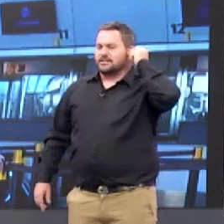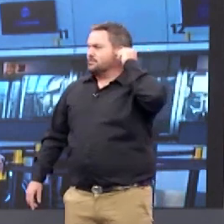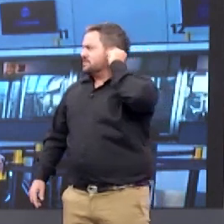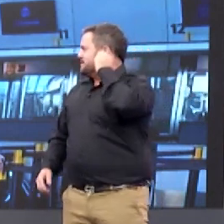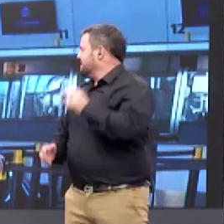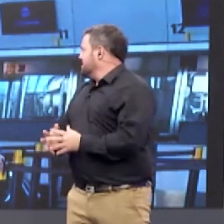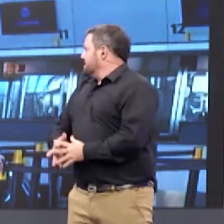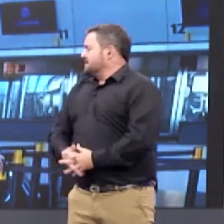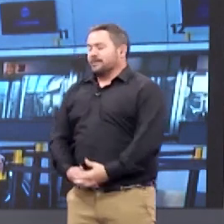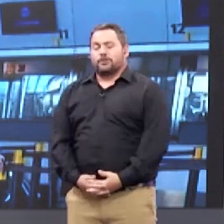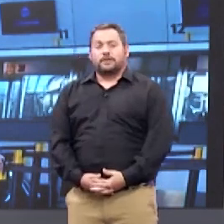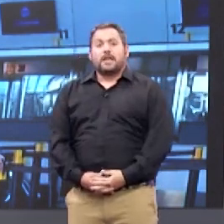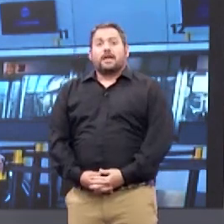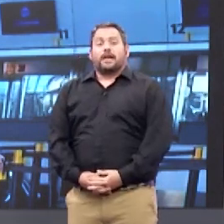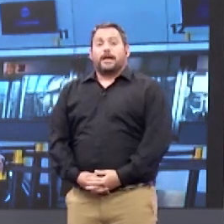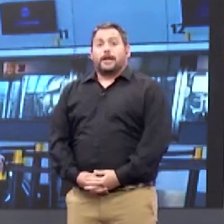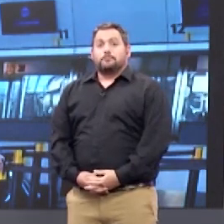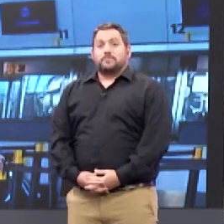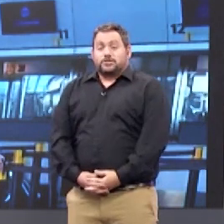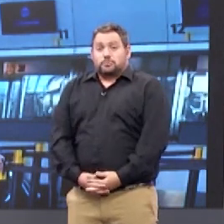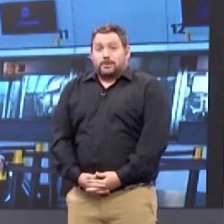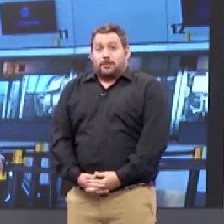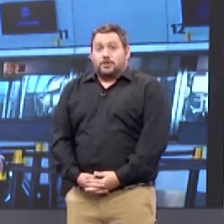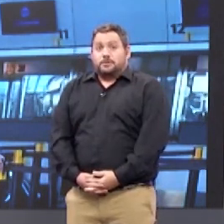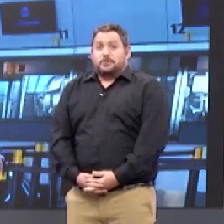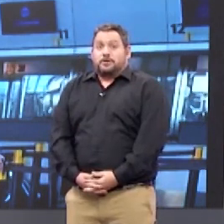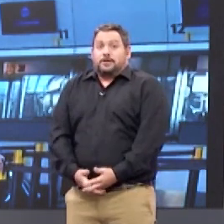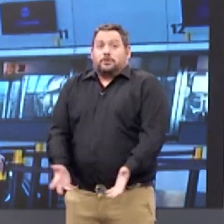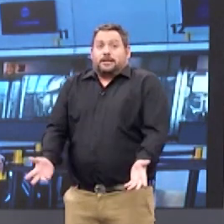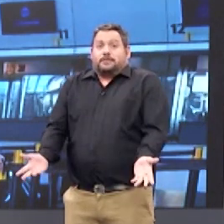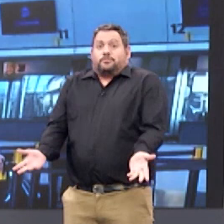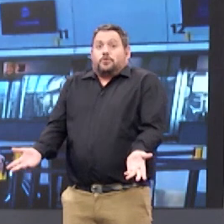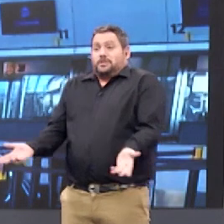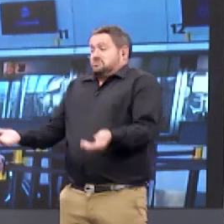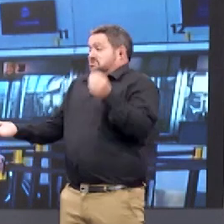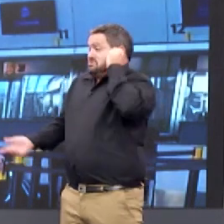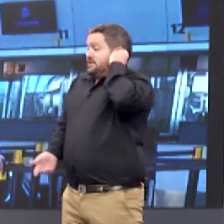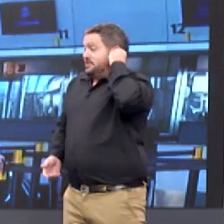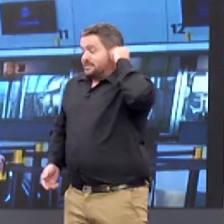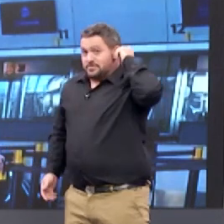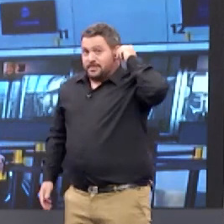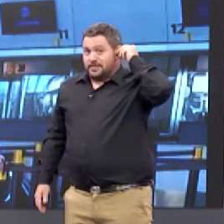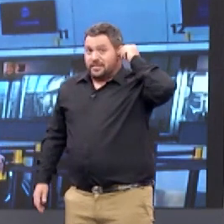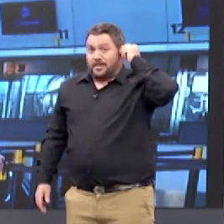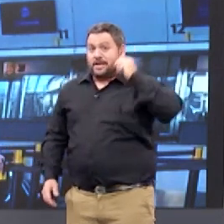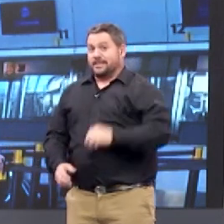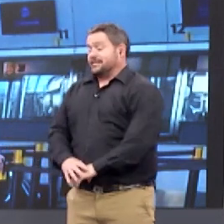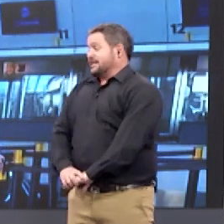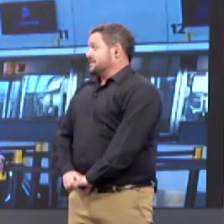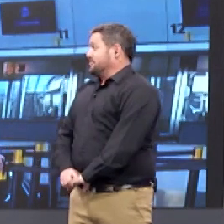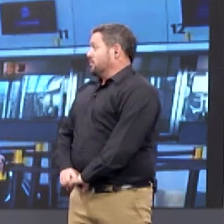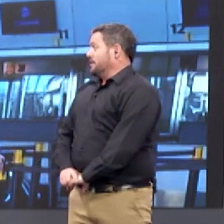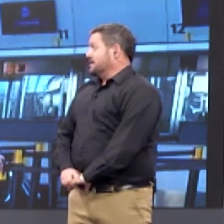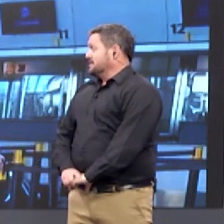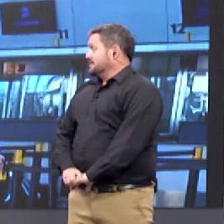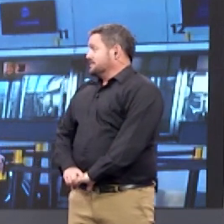me equivoco, a la situación esta de que van al cole. Eso por un lado. Y bueno, y la otra es lo futbolístico, chicos. No sé qué piensan los tres. ¿Qué te debería hacer?